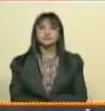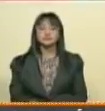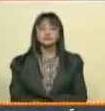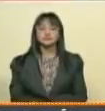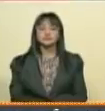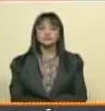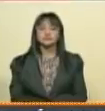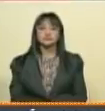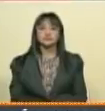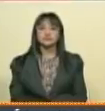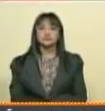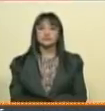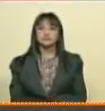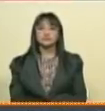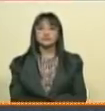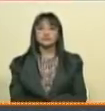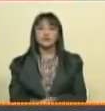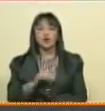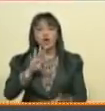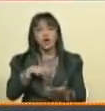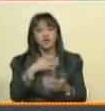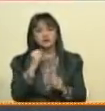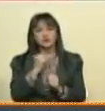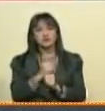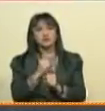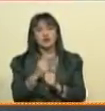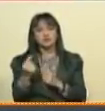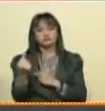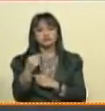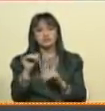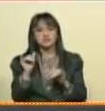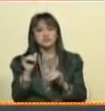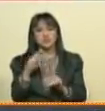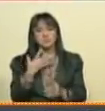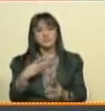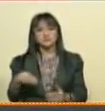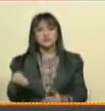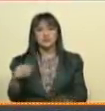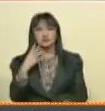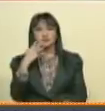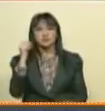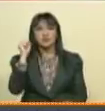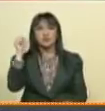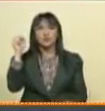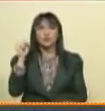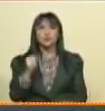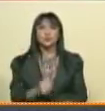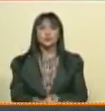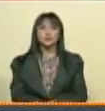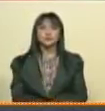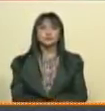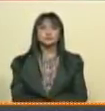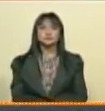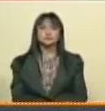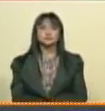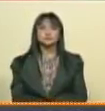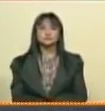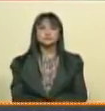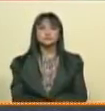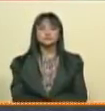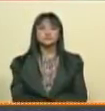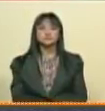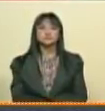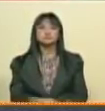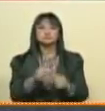trabajo que nos ha instruido nuestro presidente constitucional, Nicolás Maduro, hacer un balance respecto